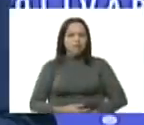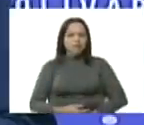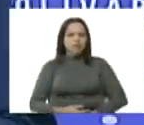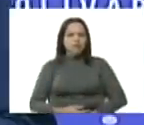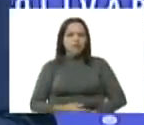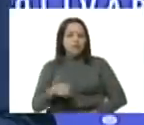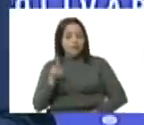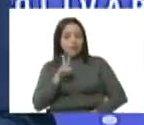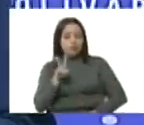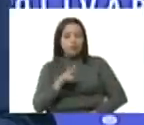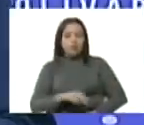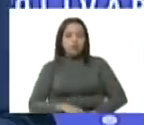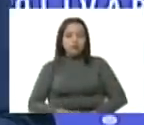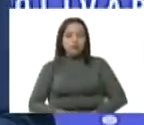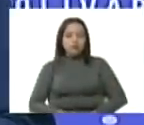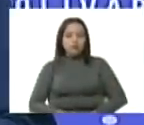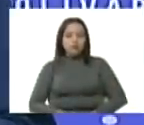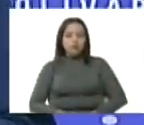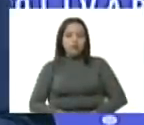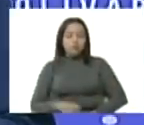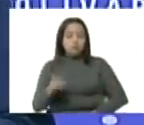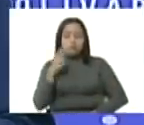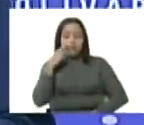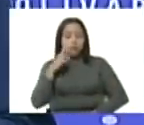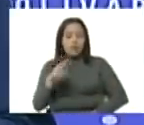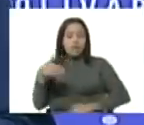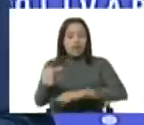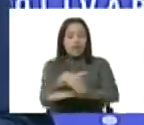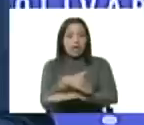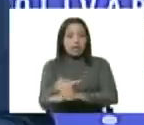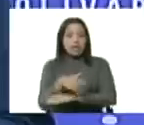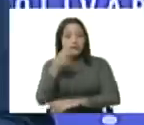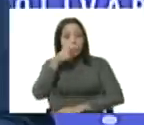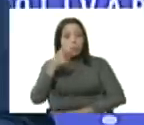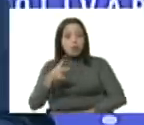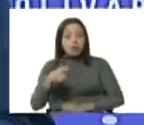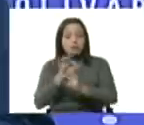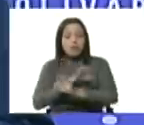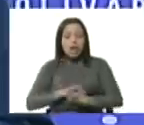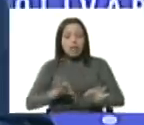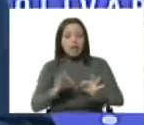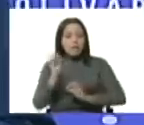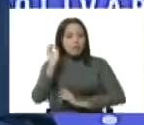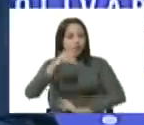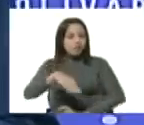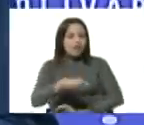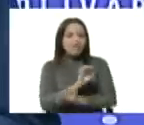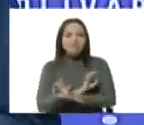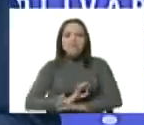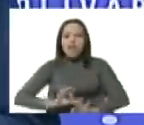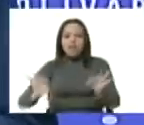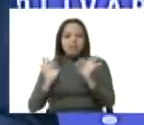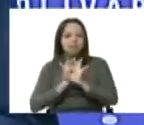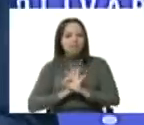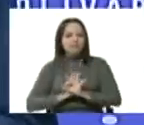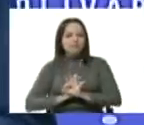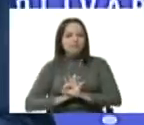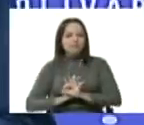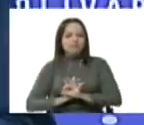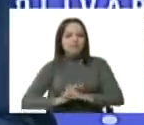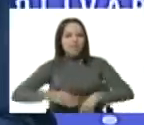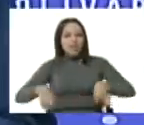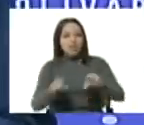Venezuela. Tú no ves en ninguna calle de ningún pueblo ni un papel en la calle. Así como he